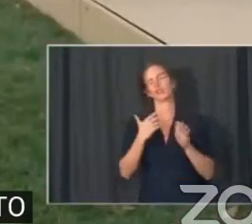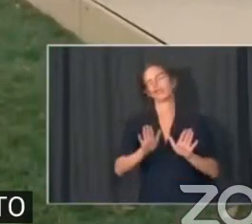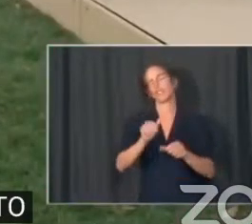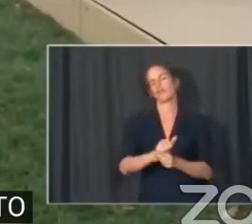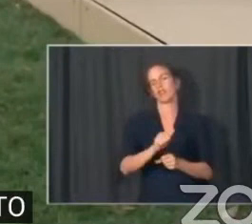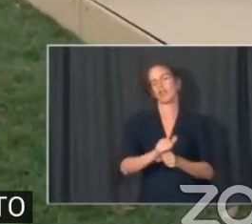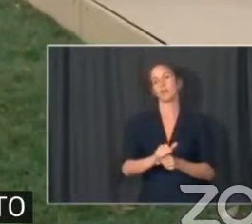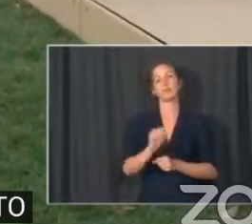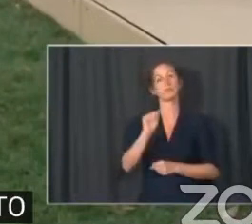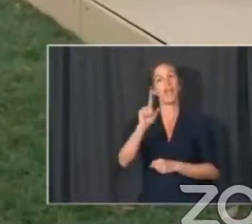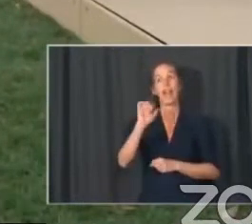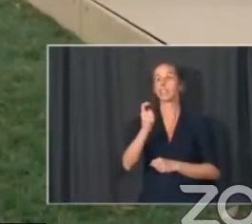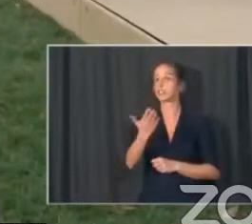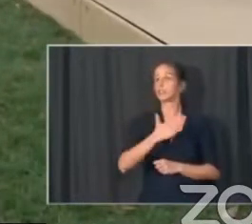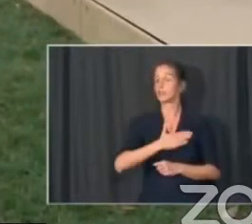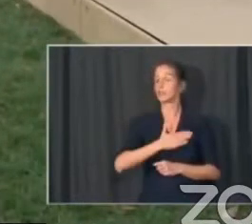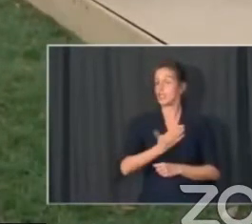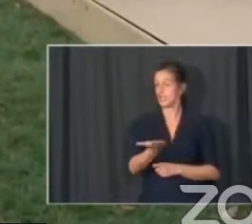Alex, please.